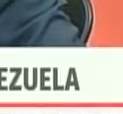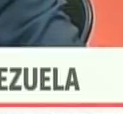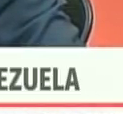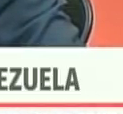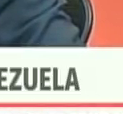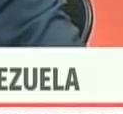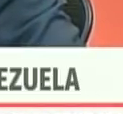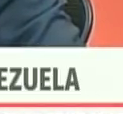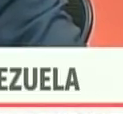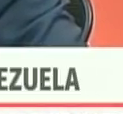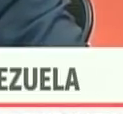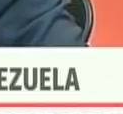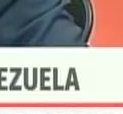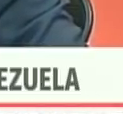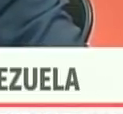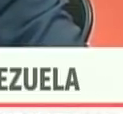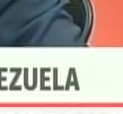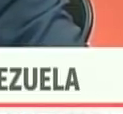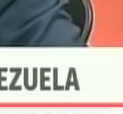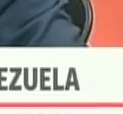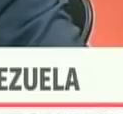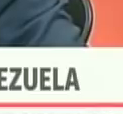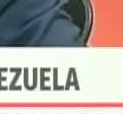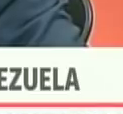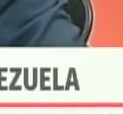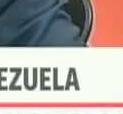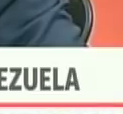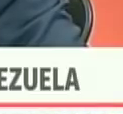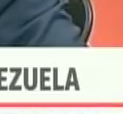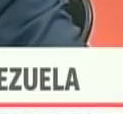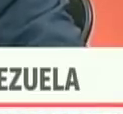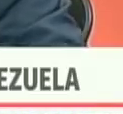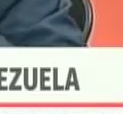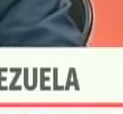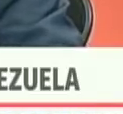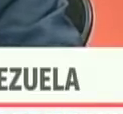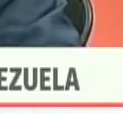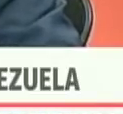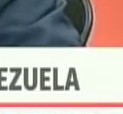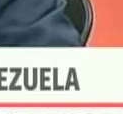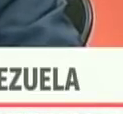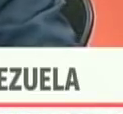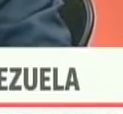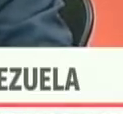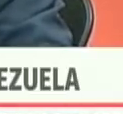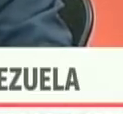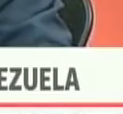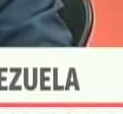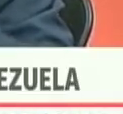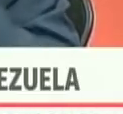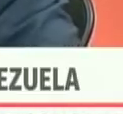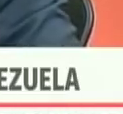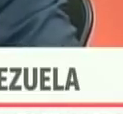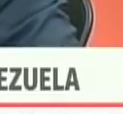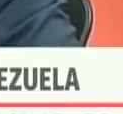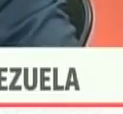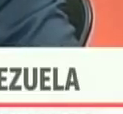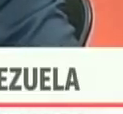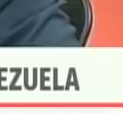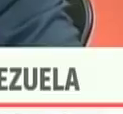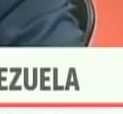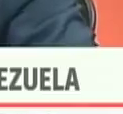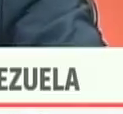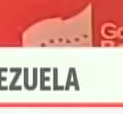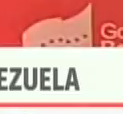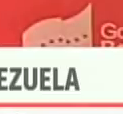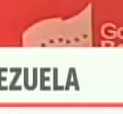de manera masiva y que nuestro pueblo tenga acceso a este mecanismo que estamos seguros va a revolucionar la banca de pago electrónico en el